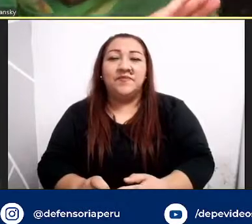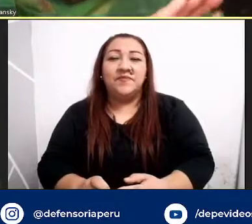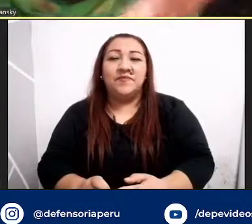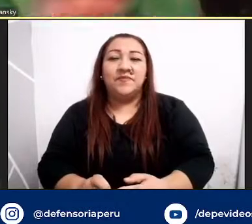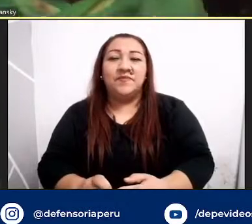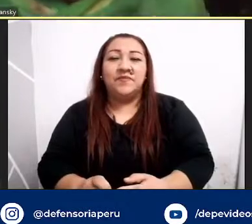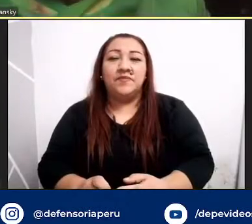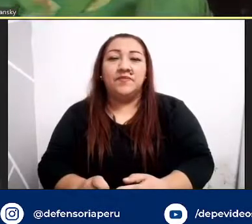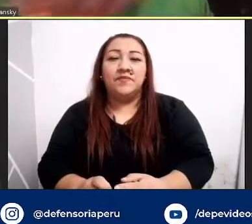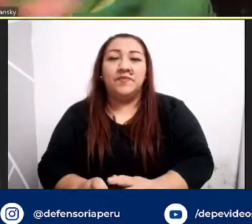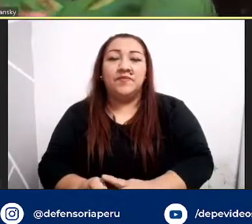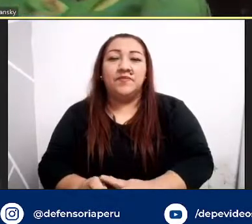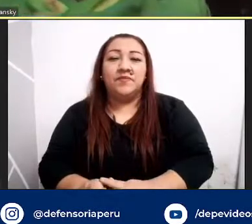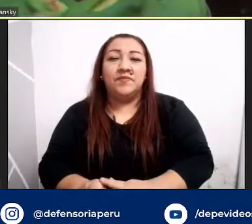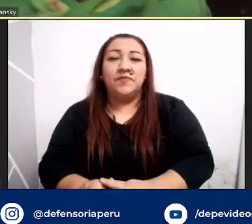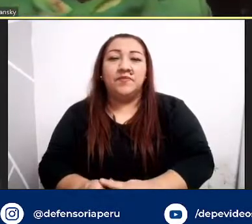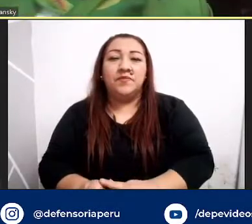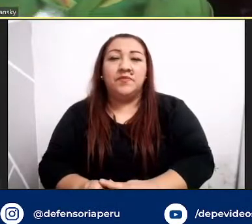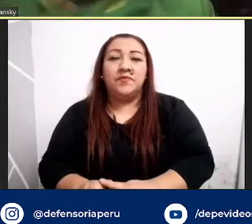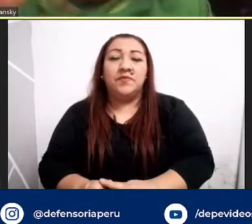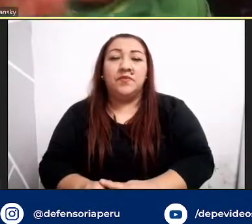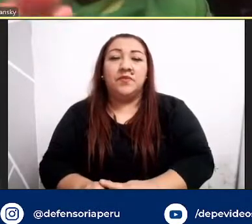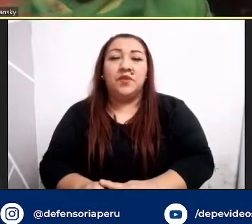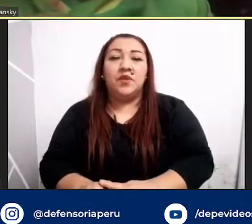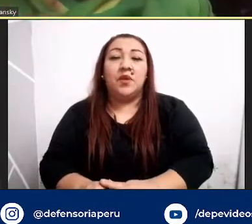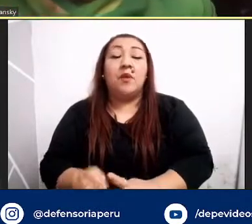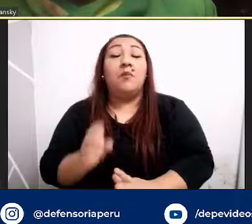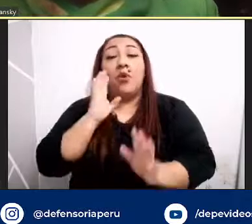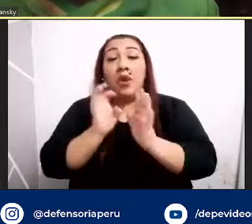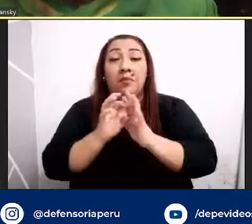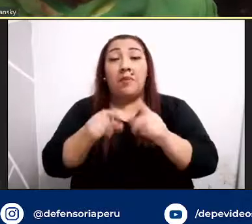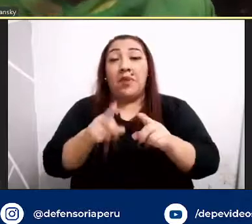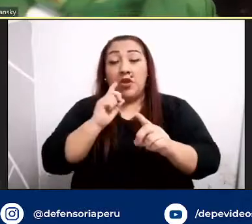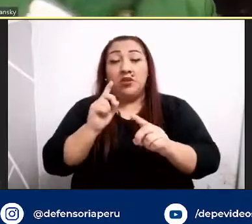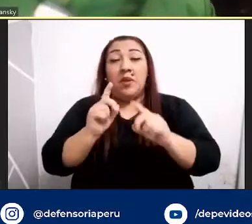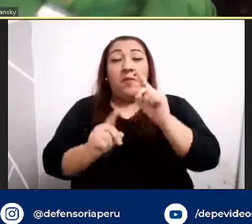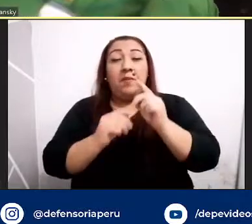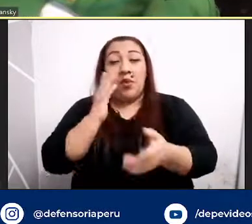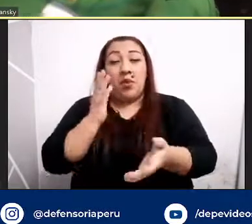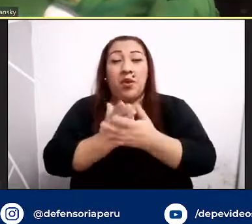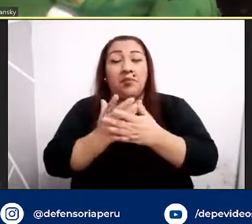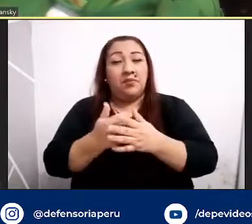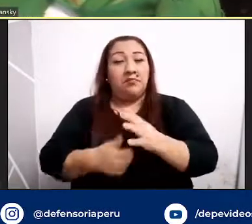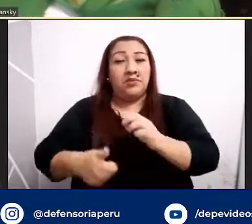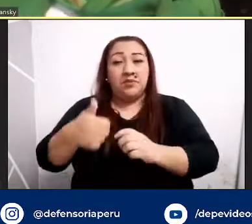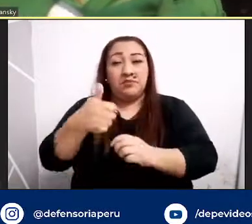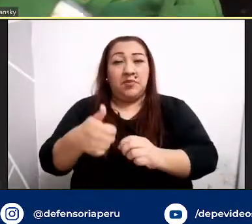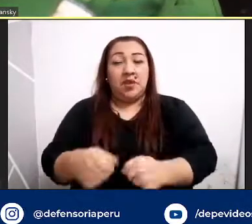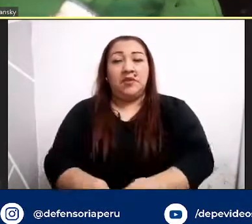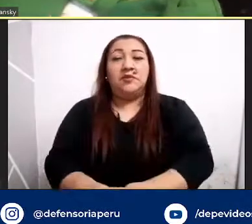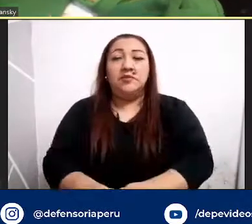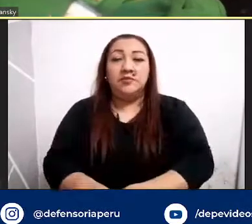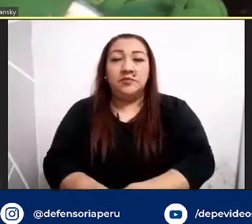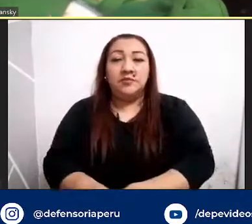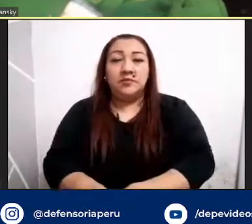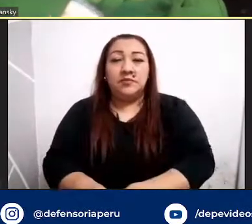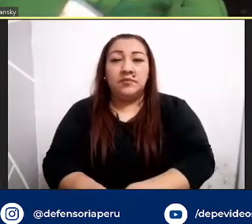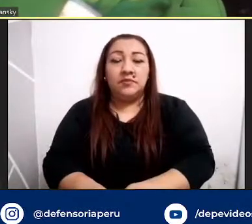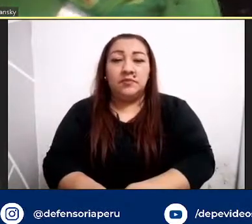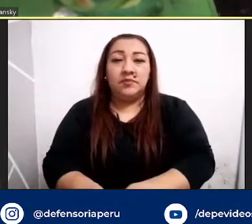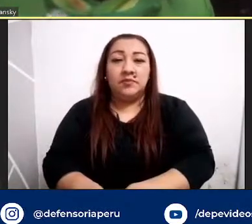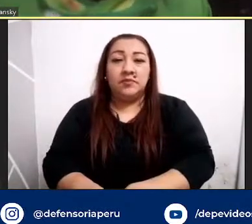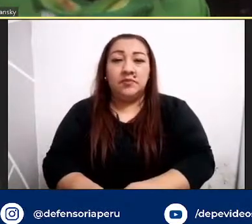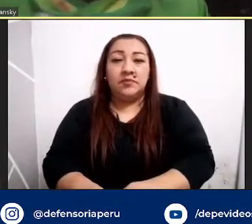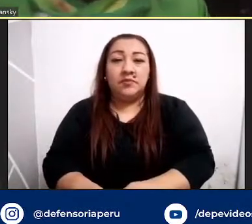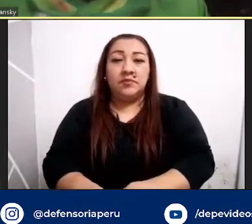es desconocido y no tomado en cuenta. Sin embargo, es uno de los problemas centrales, porque usted se imaginará que una